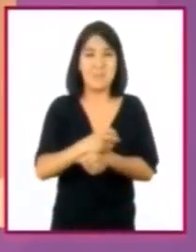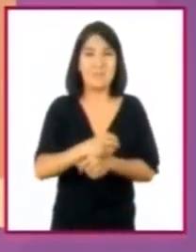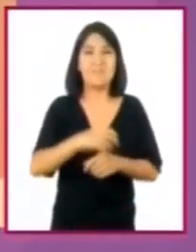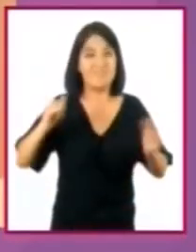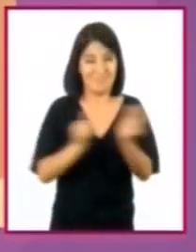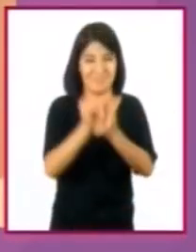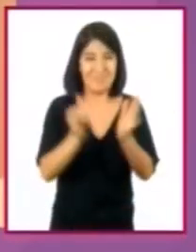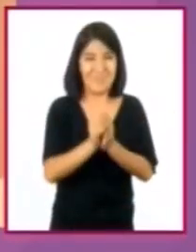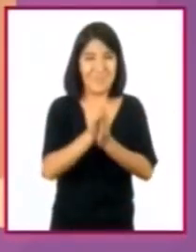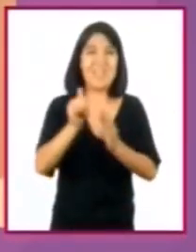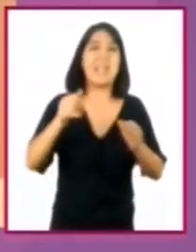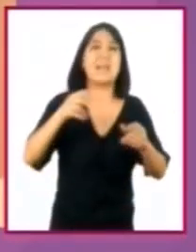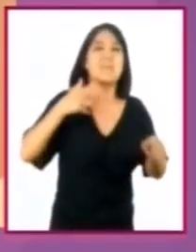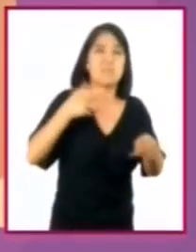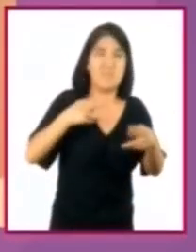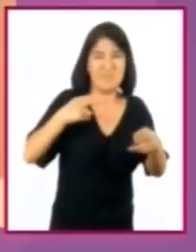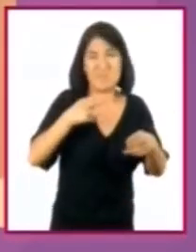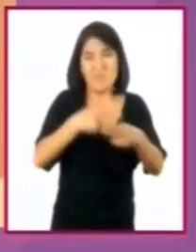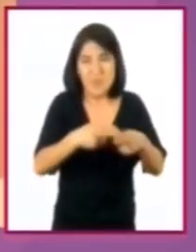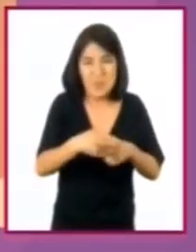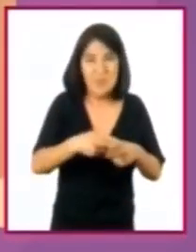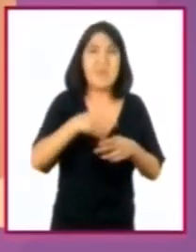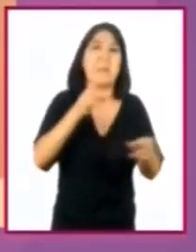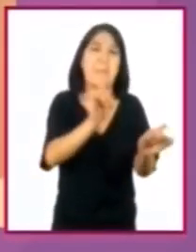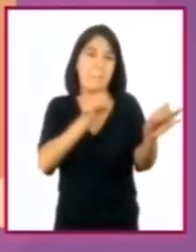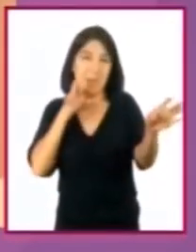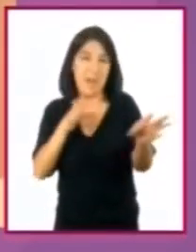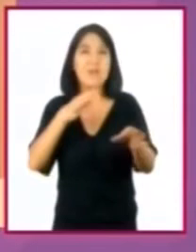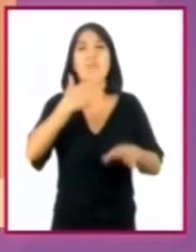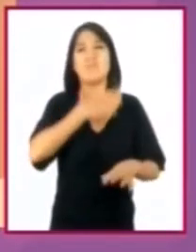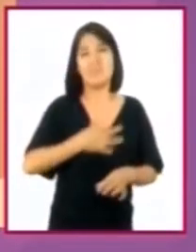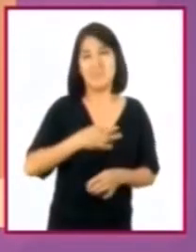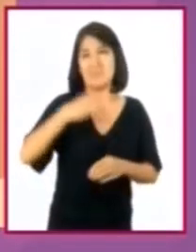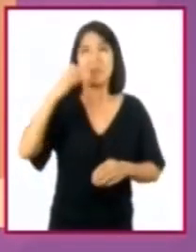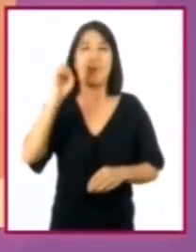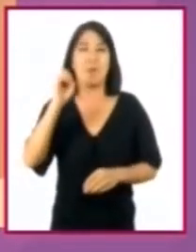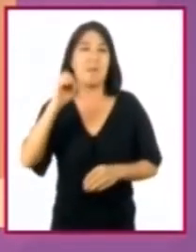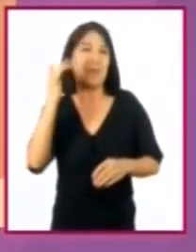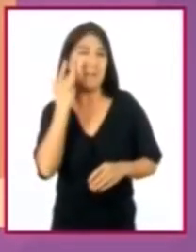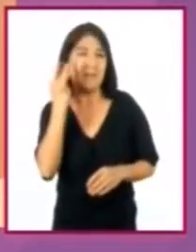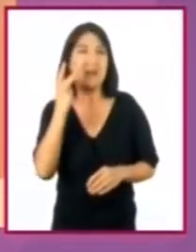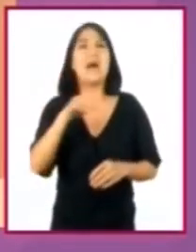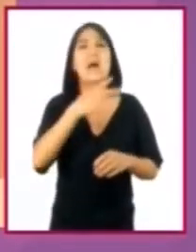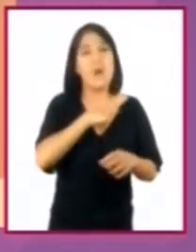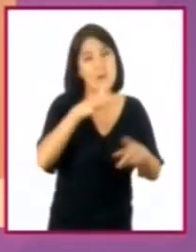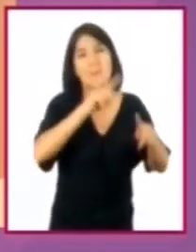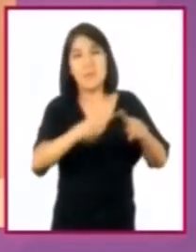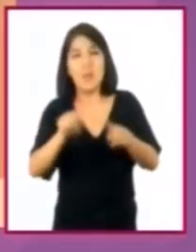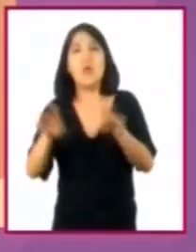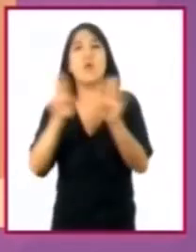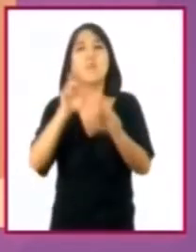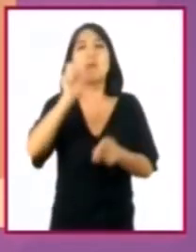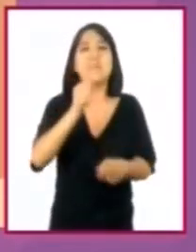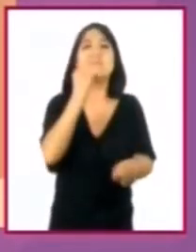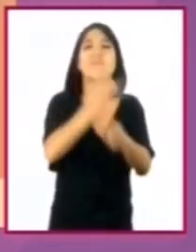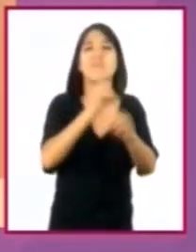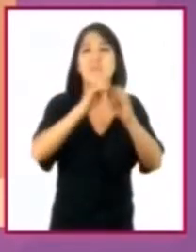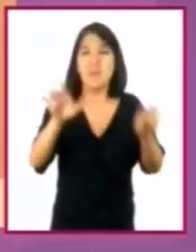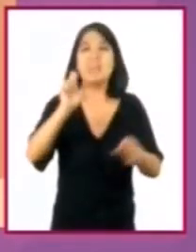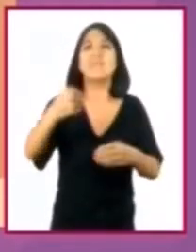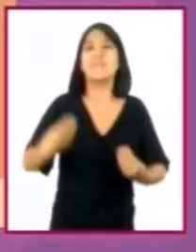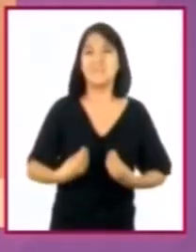cerámica, armas, esculturas, joyas y otros utensilios comunes. Estos nos brindan información sobre la vida